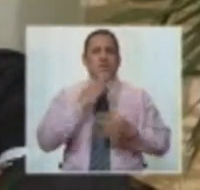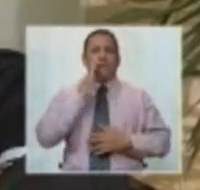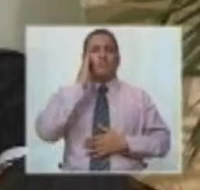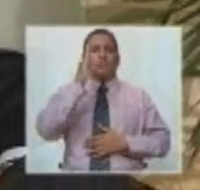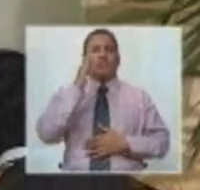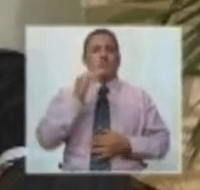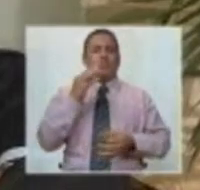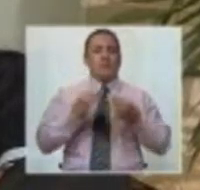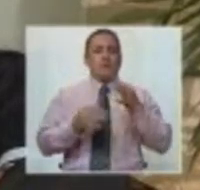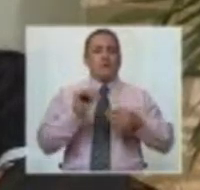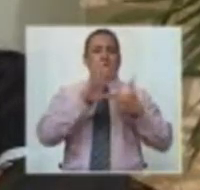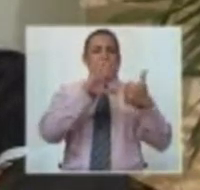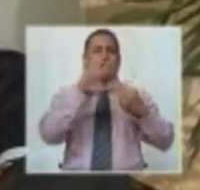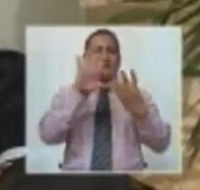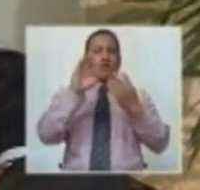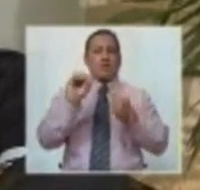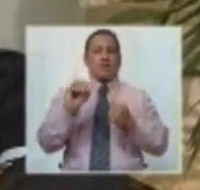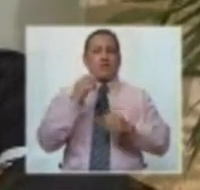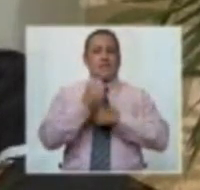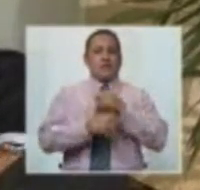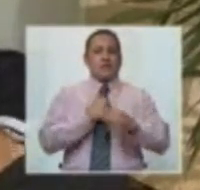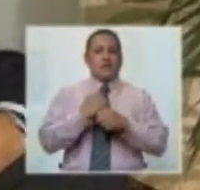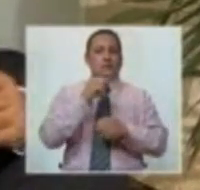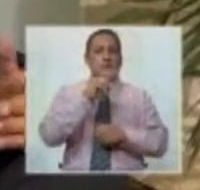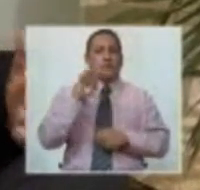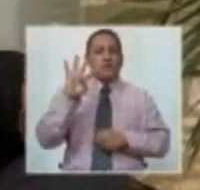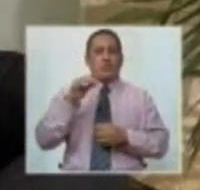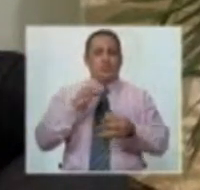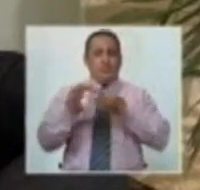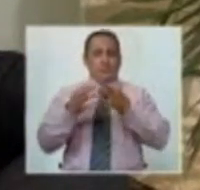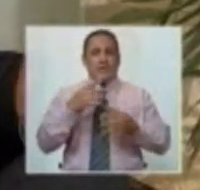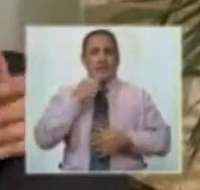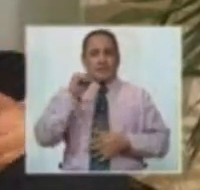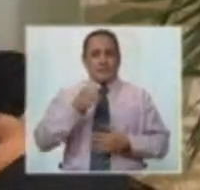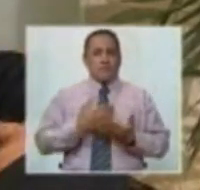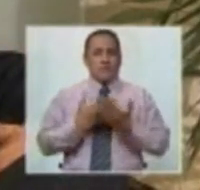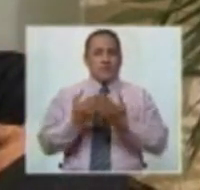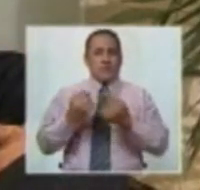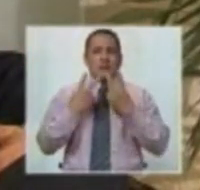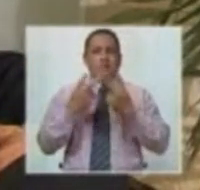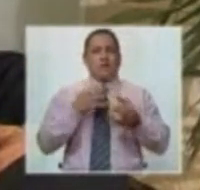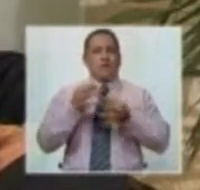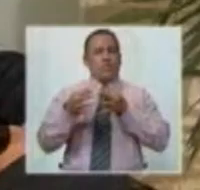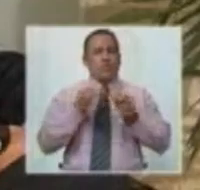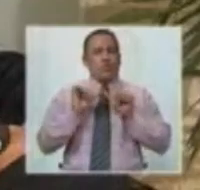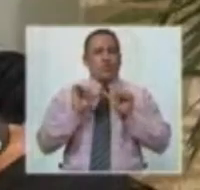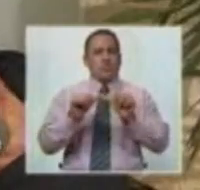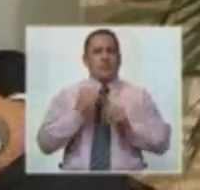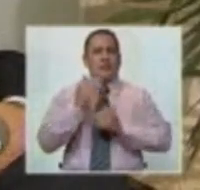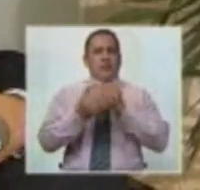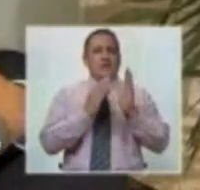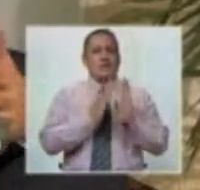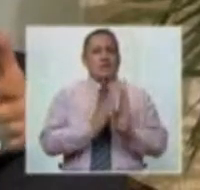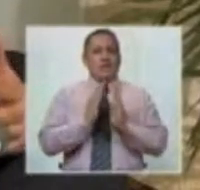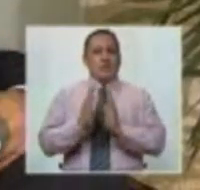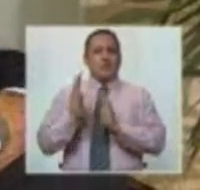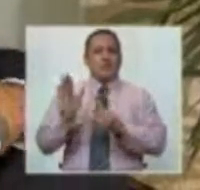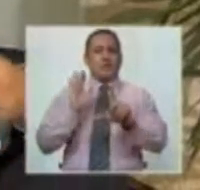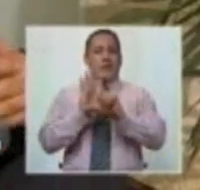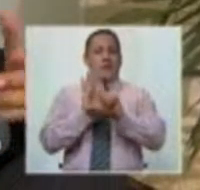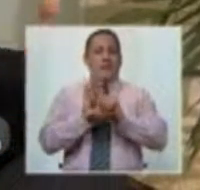una ordenanza, la 690, uh-huh, del año 2004, que dice que sí es factible, pero hay que seguir una serie de pasos. Es decir, claro, hay una